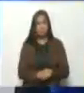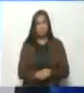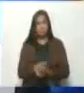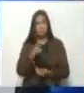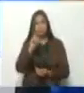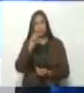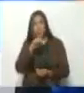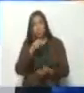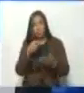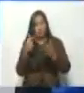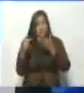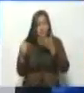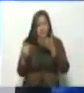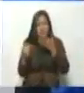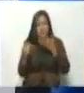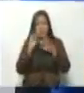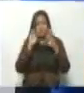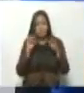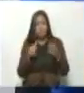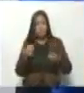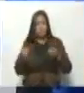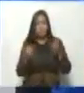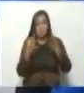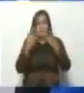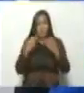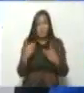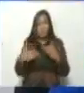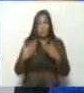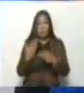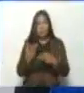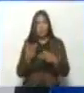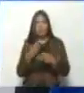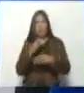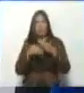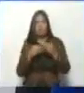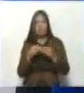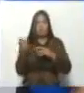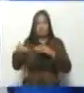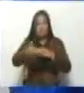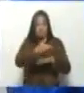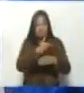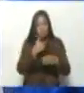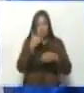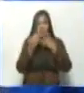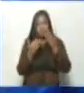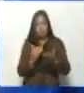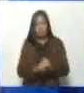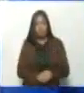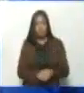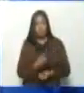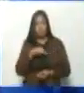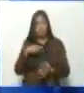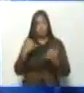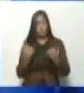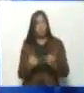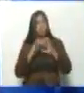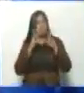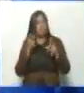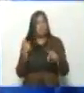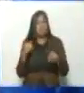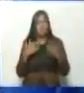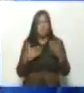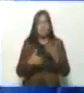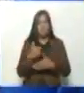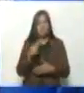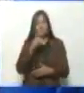rolones, jaivas, es decir, maquinaria, es decir, unidades. Es un cuadro de unidades. Nosotros ahorita contamos con un